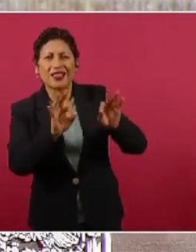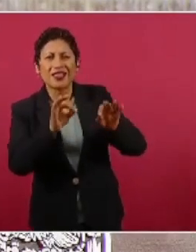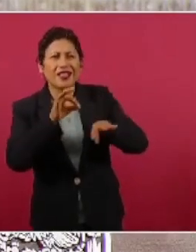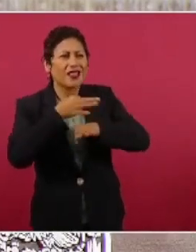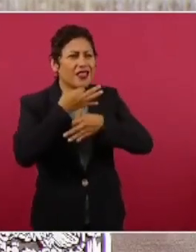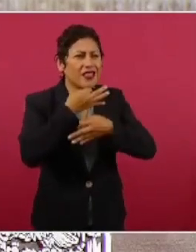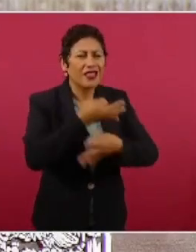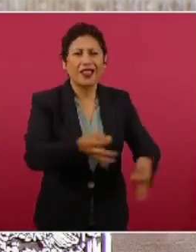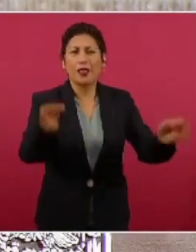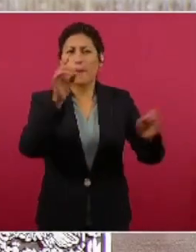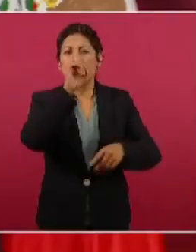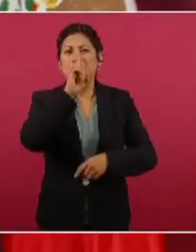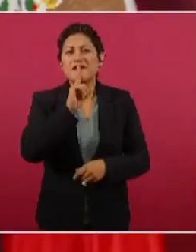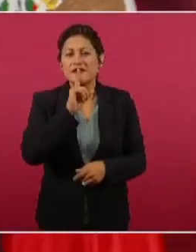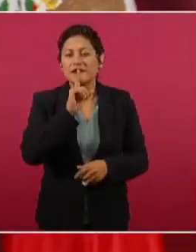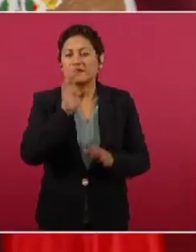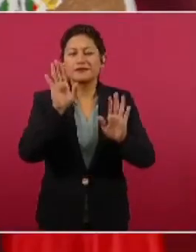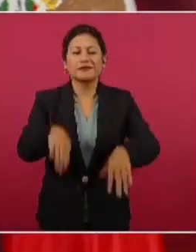rincón.